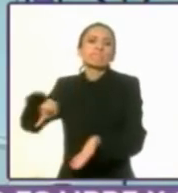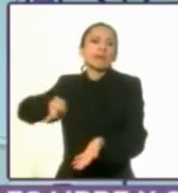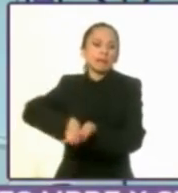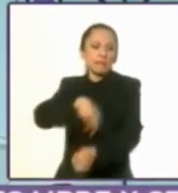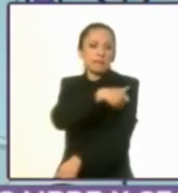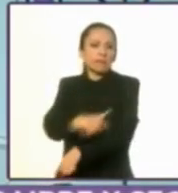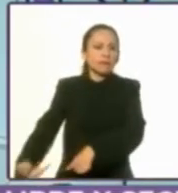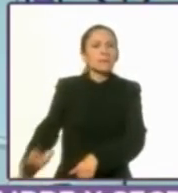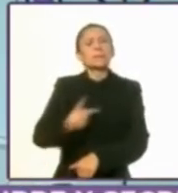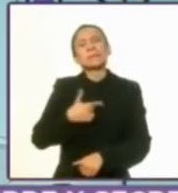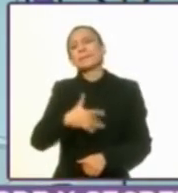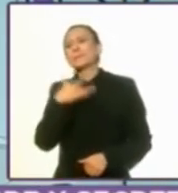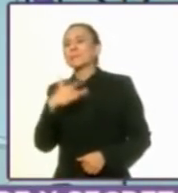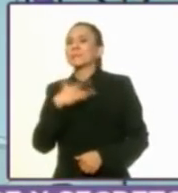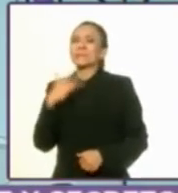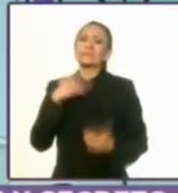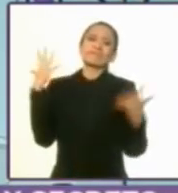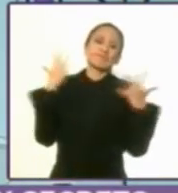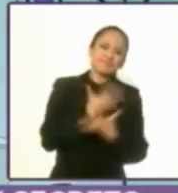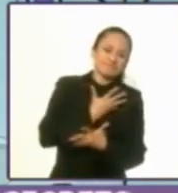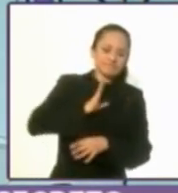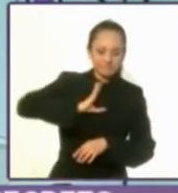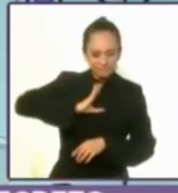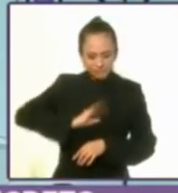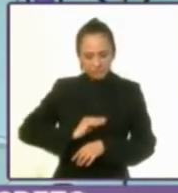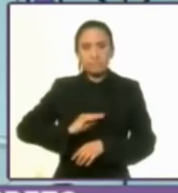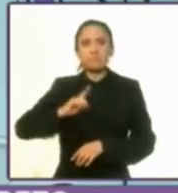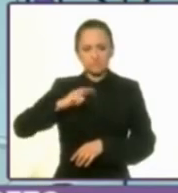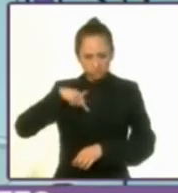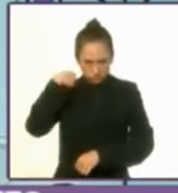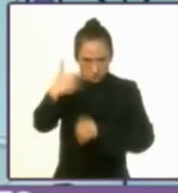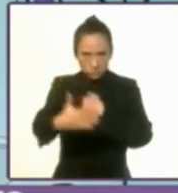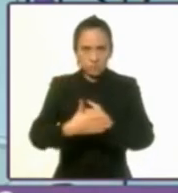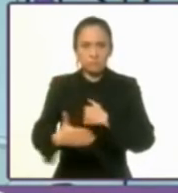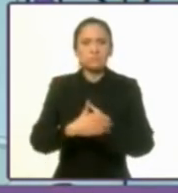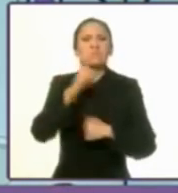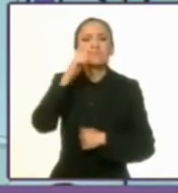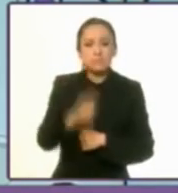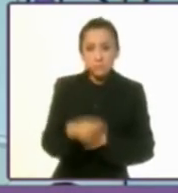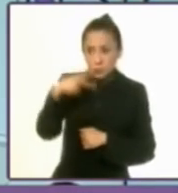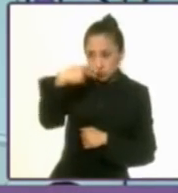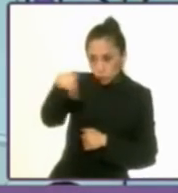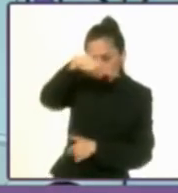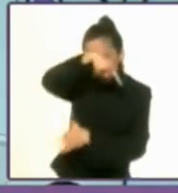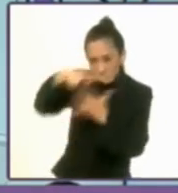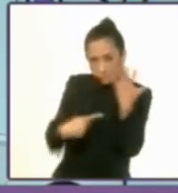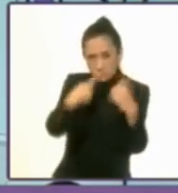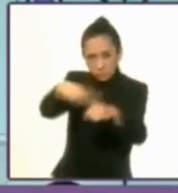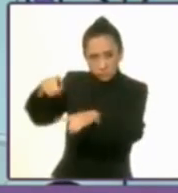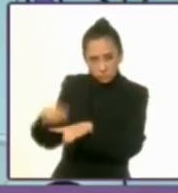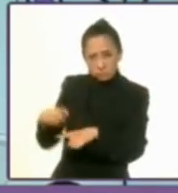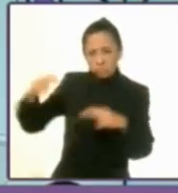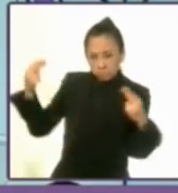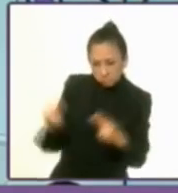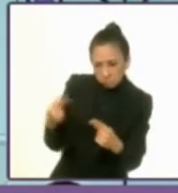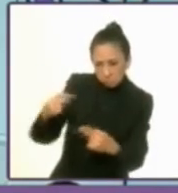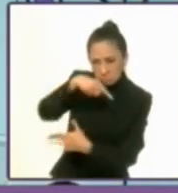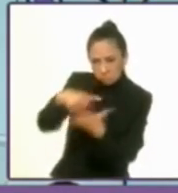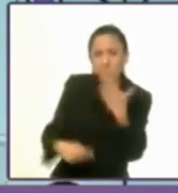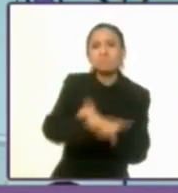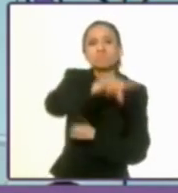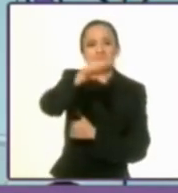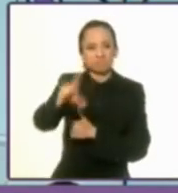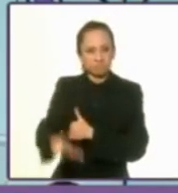y necesito y te digo voy a trabajar para que todas tus necesidades necesidades sean resueltas